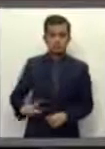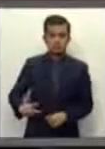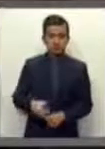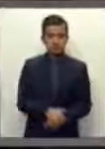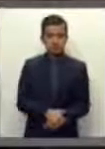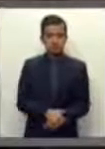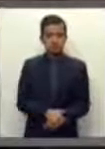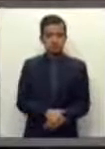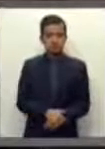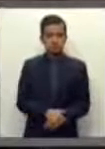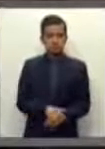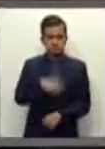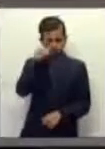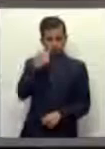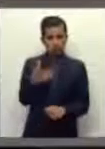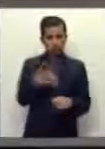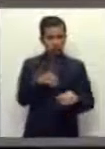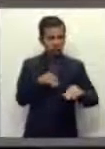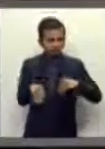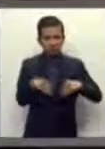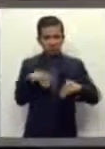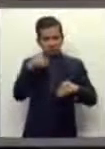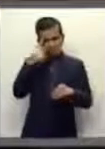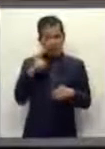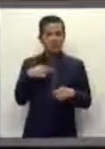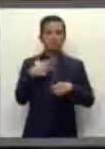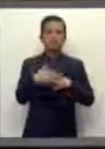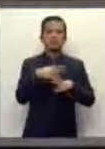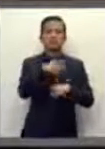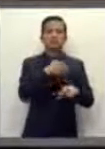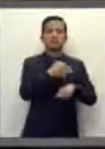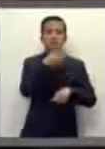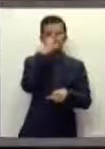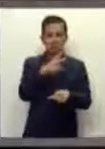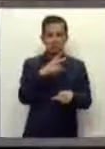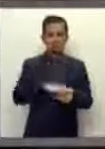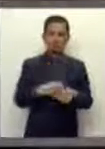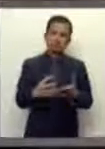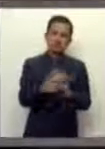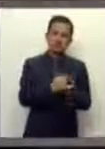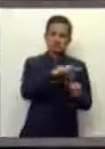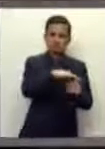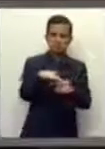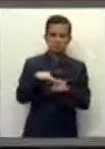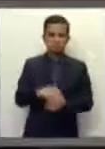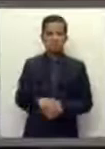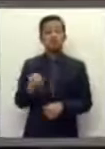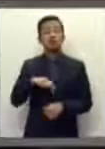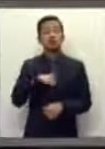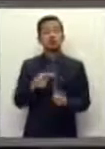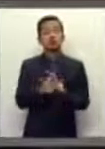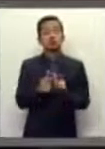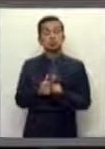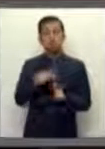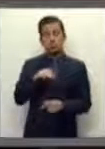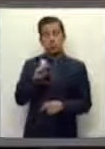para preparar la maquinaria para el siguiente proceso en el Estado de México. En Morena estaremos muy